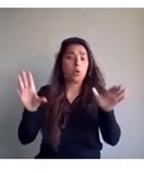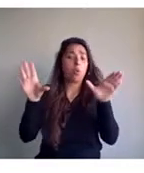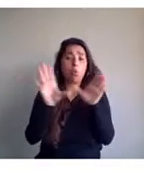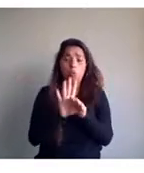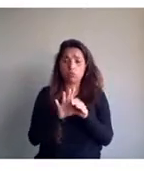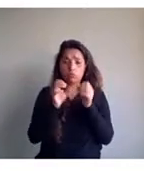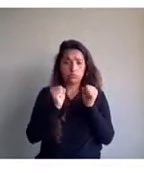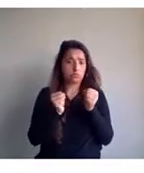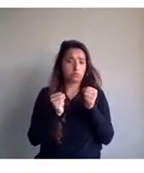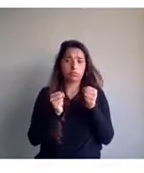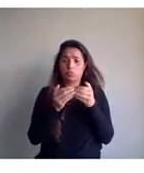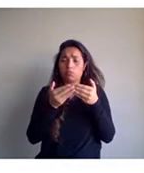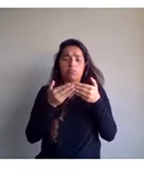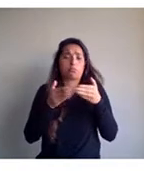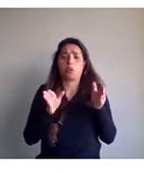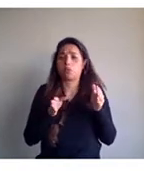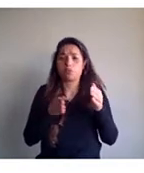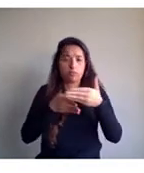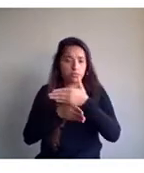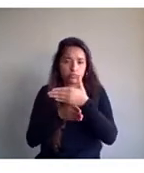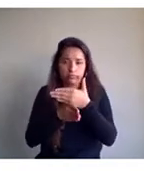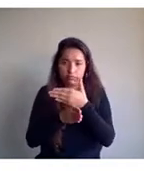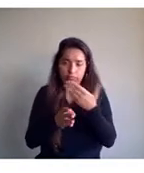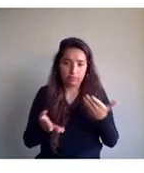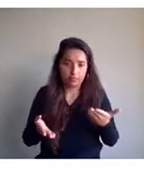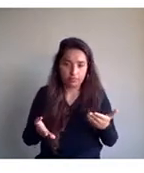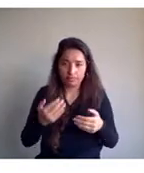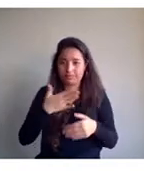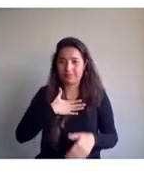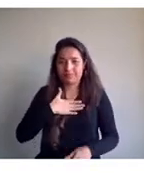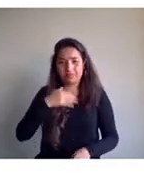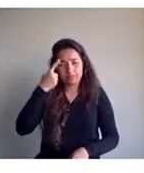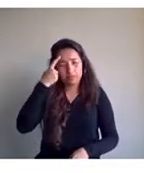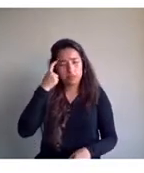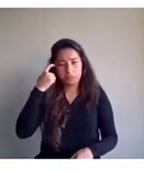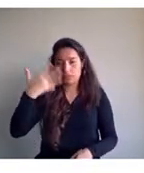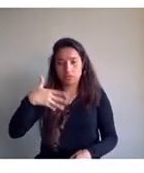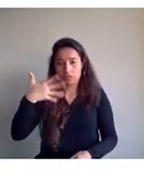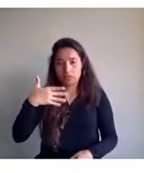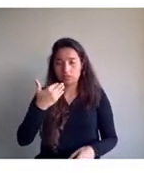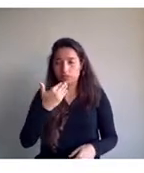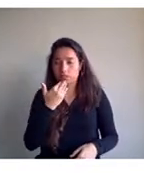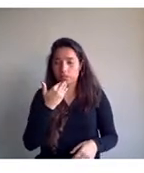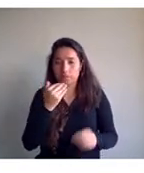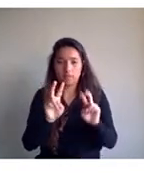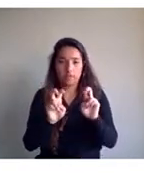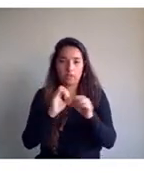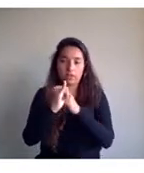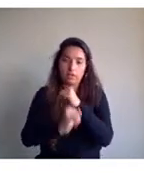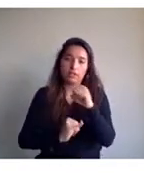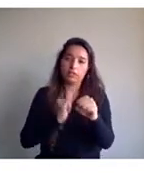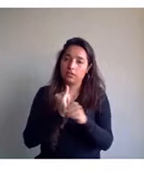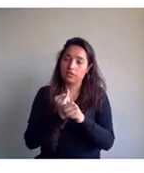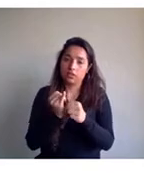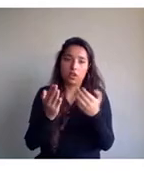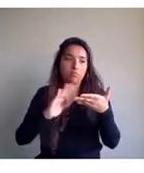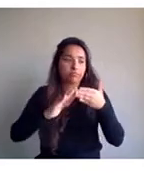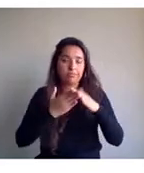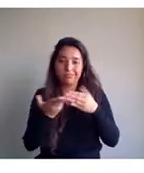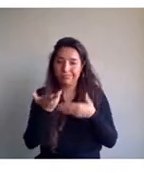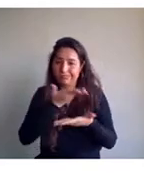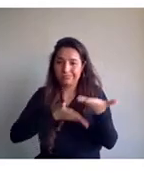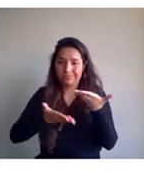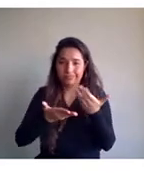me parece también muy importante el trabajo bajo de copión international nos atrae me hace